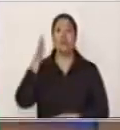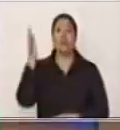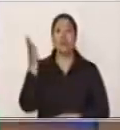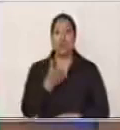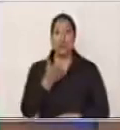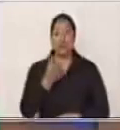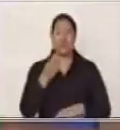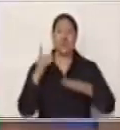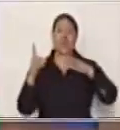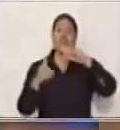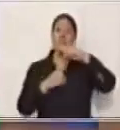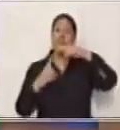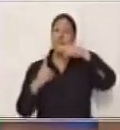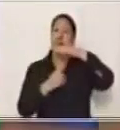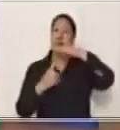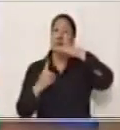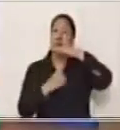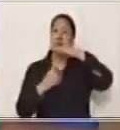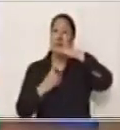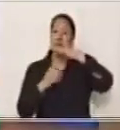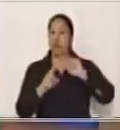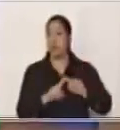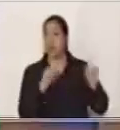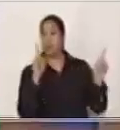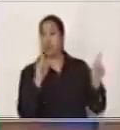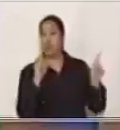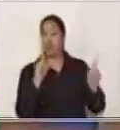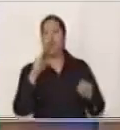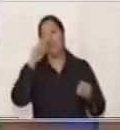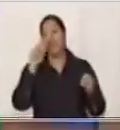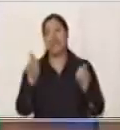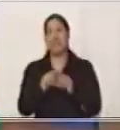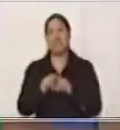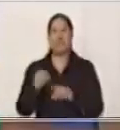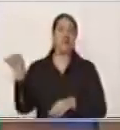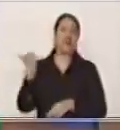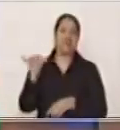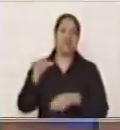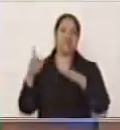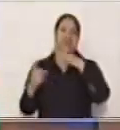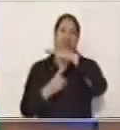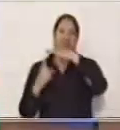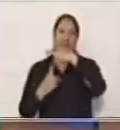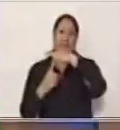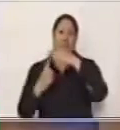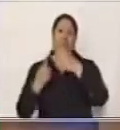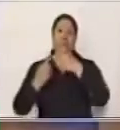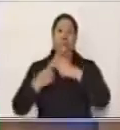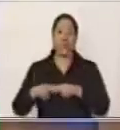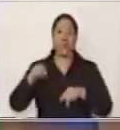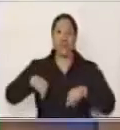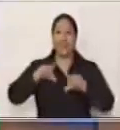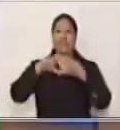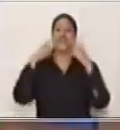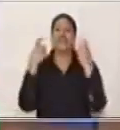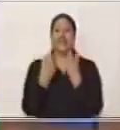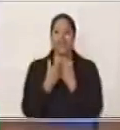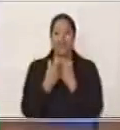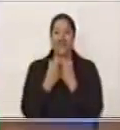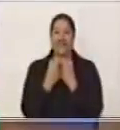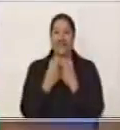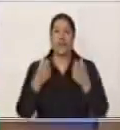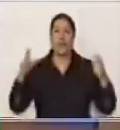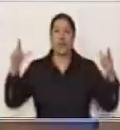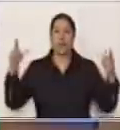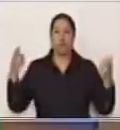el denominador diferente y el otro con el mismo denominador? Para empezar la clase vamos a simplificar